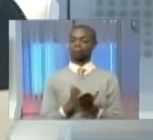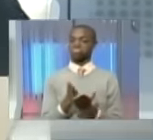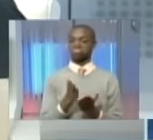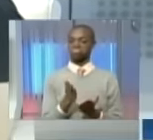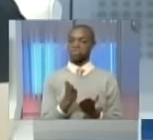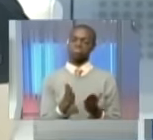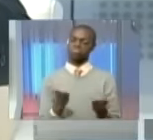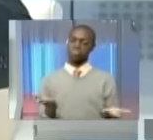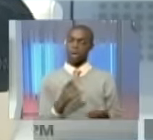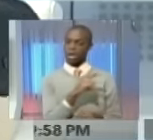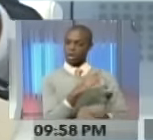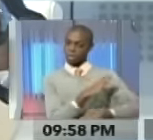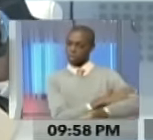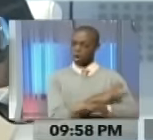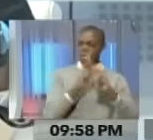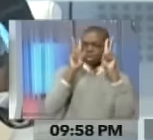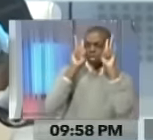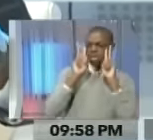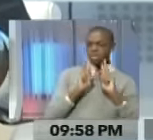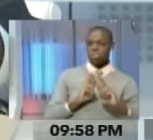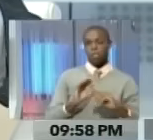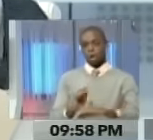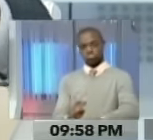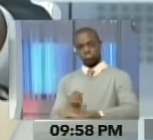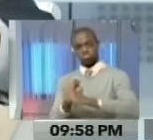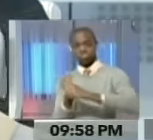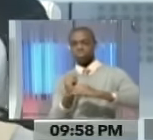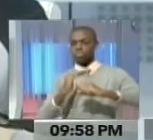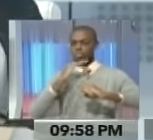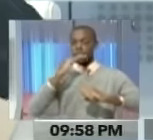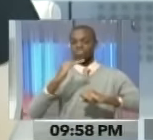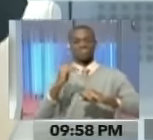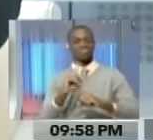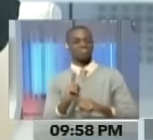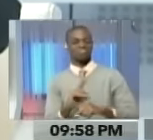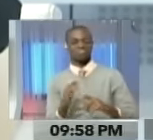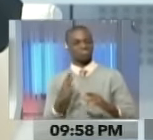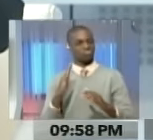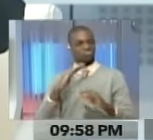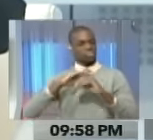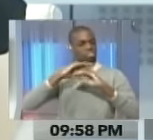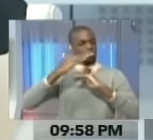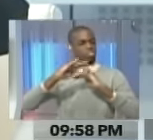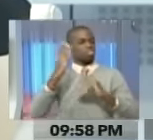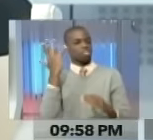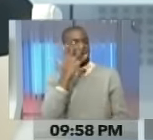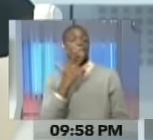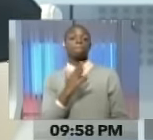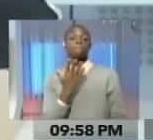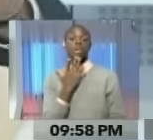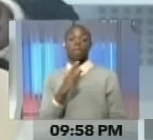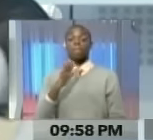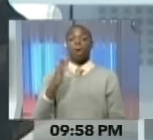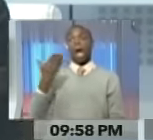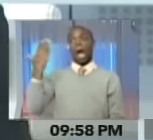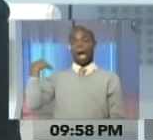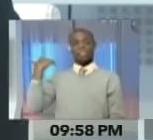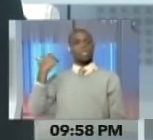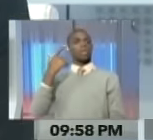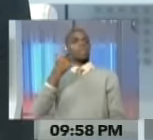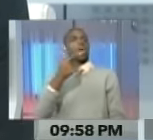Cómo se lo decimos a la gente pero la pero la gente Pudiera Decir Bueno pero Chávez fue a un referéndum y les ganó Claro pero que